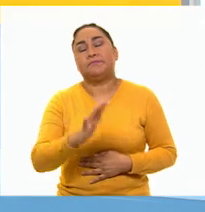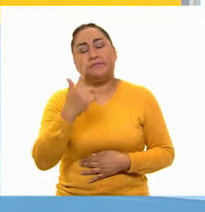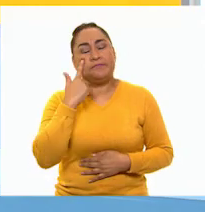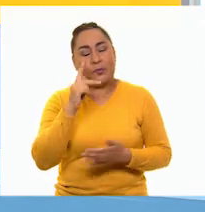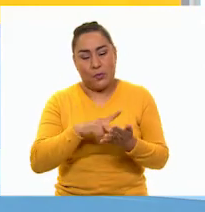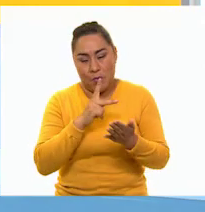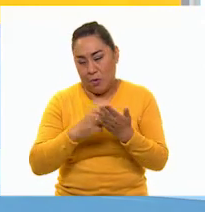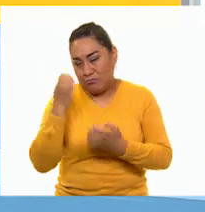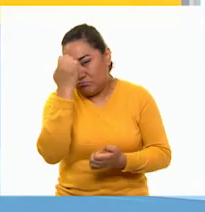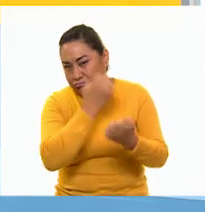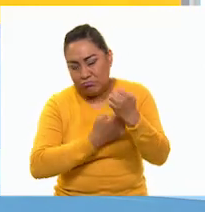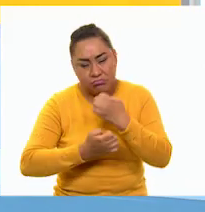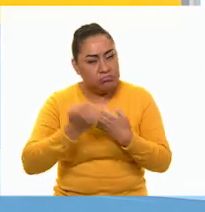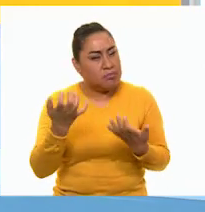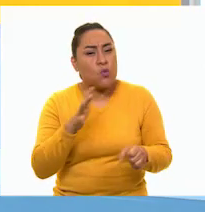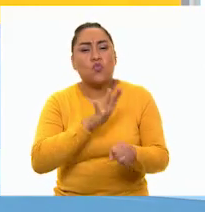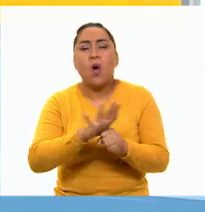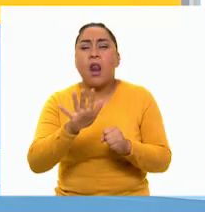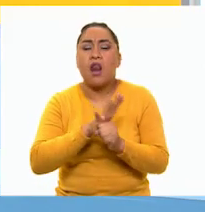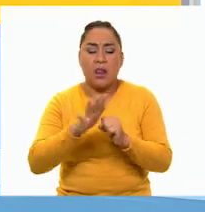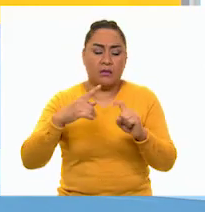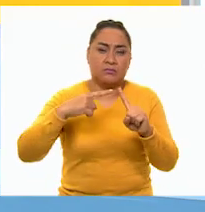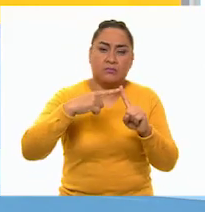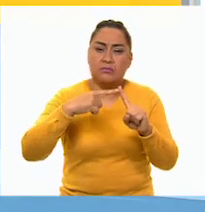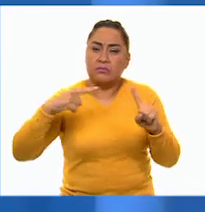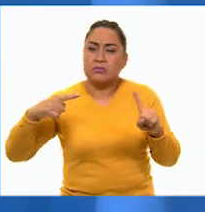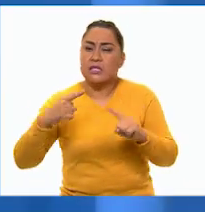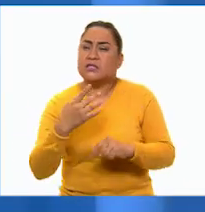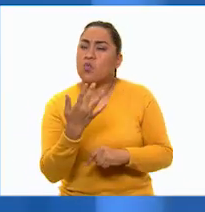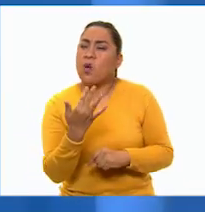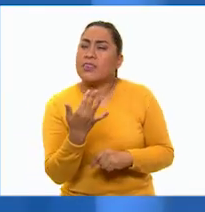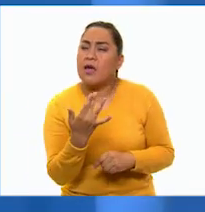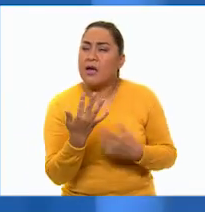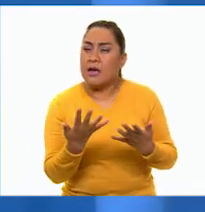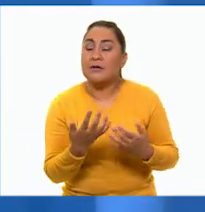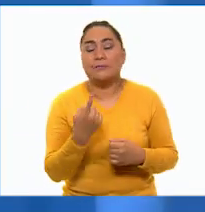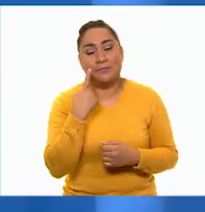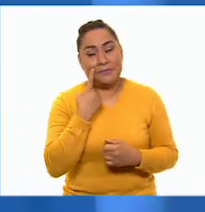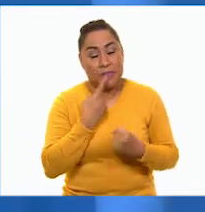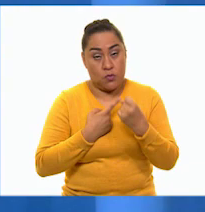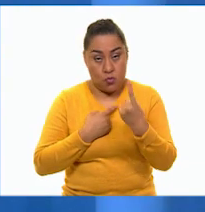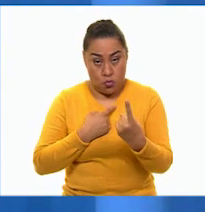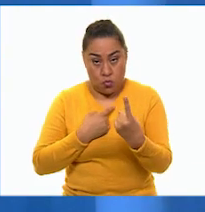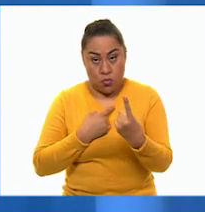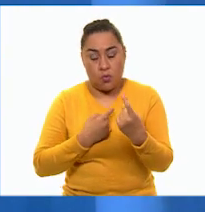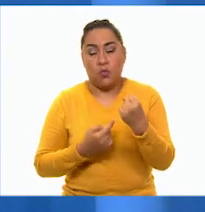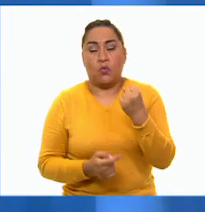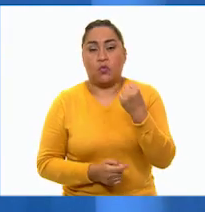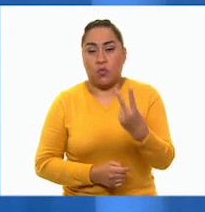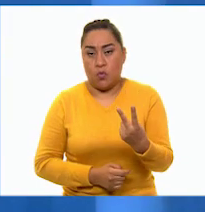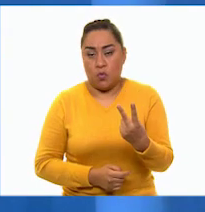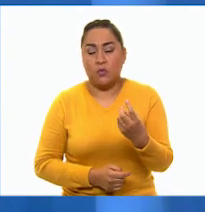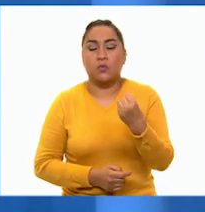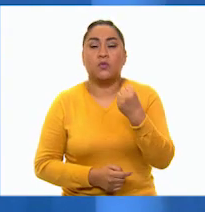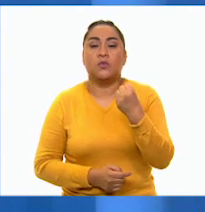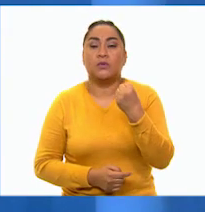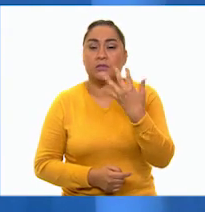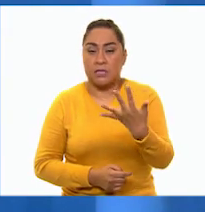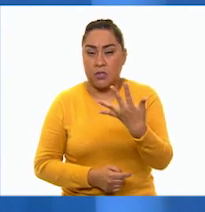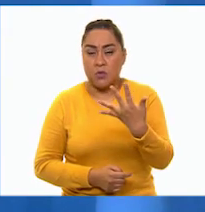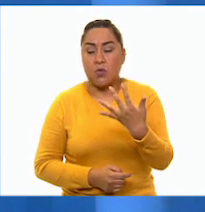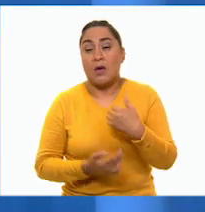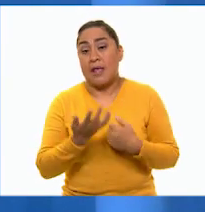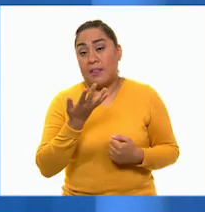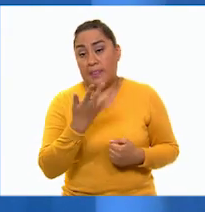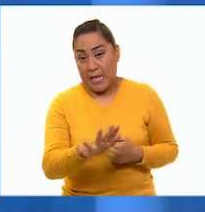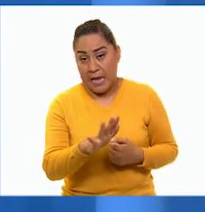analicemos. ¿Cuáles son los divisores de 50? Son el 1, el 2, el 5, el